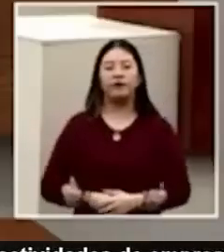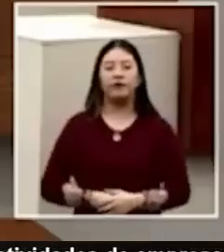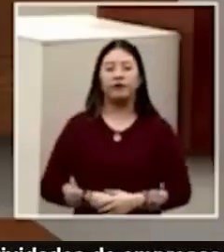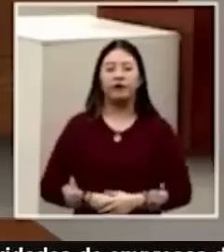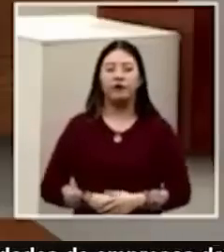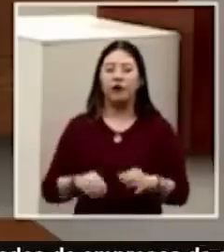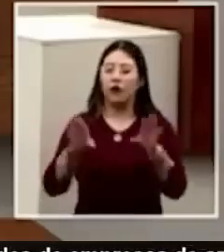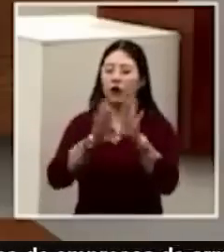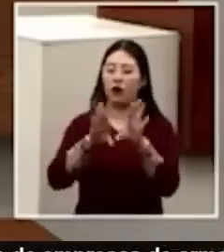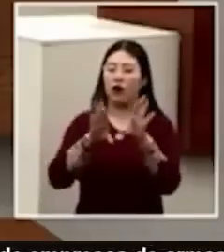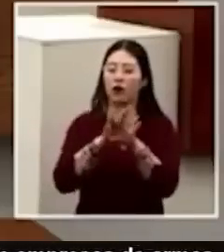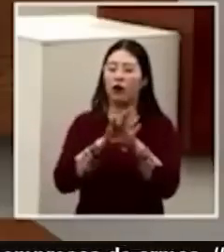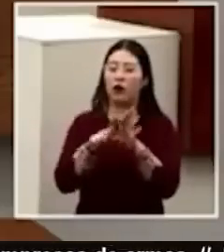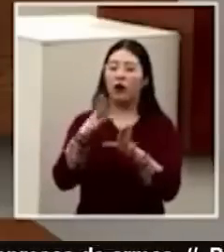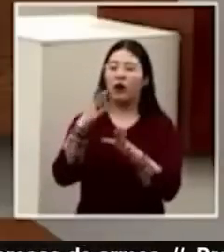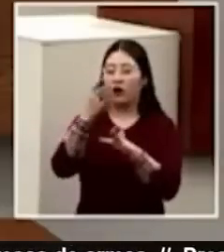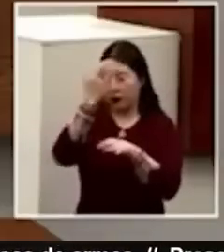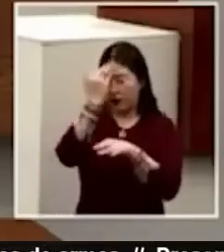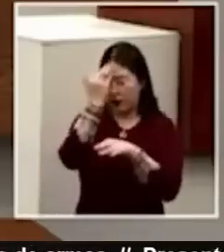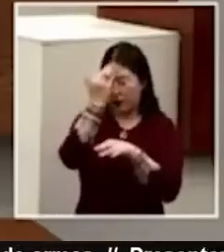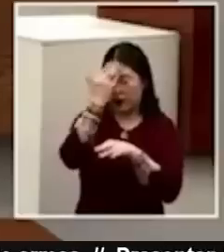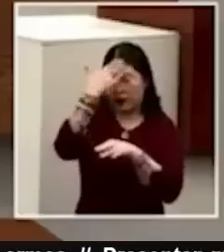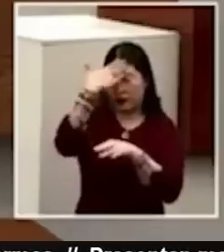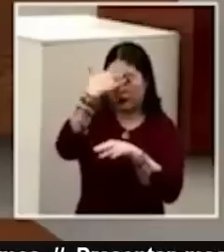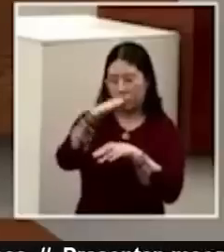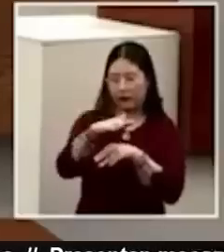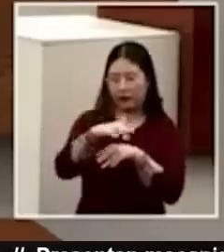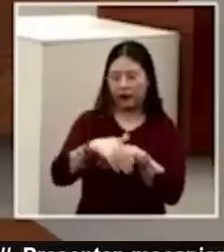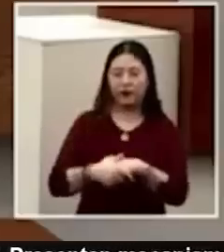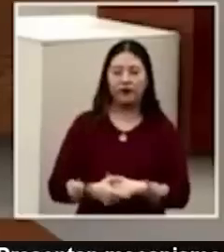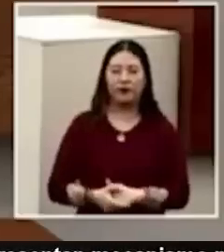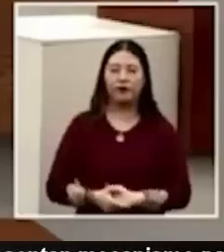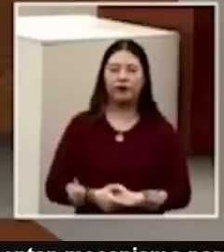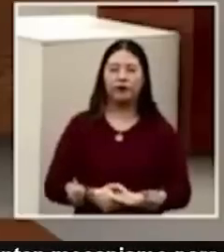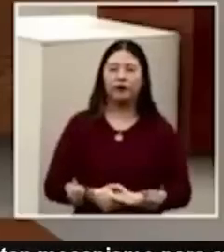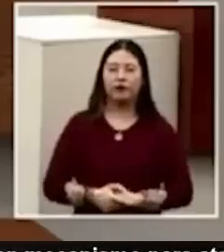en algo que se conoce como Rápido y Furioso.